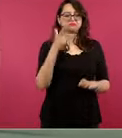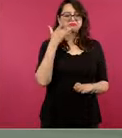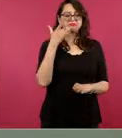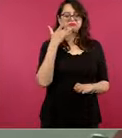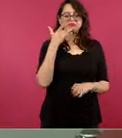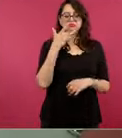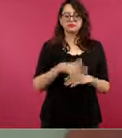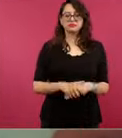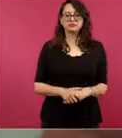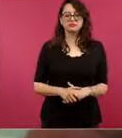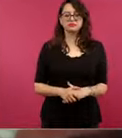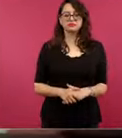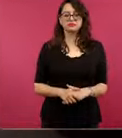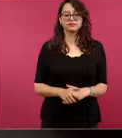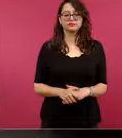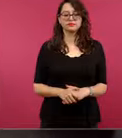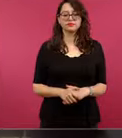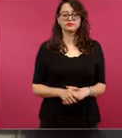Bueno, con todo,